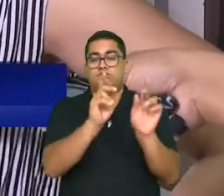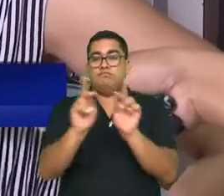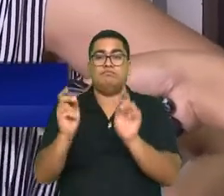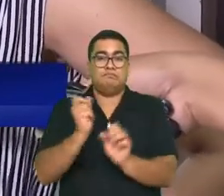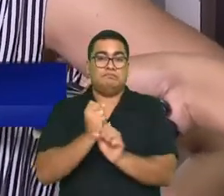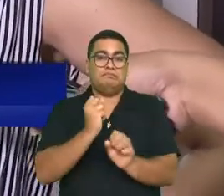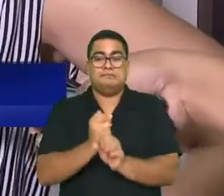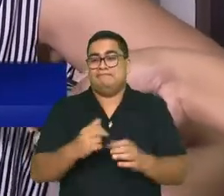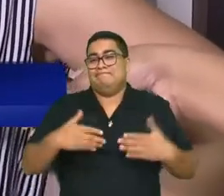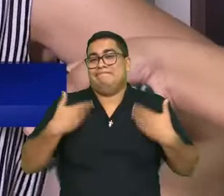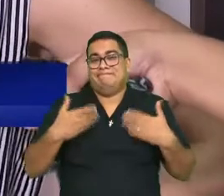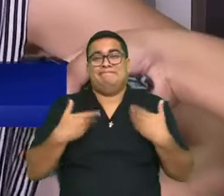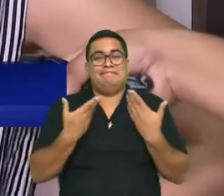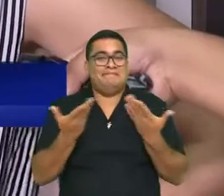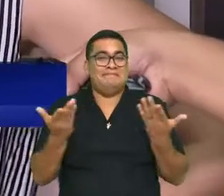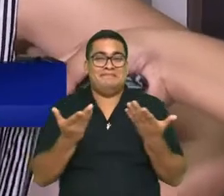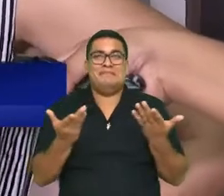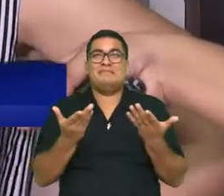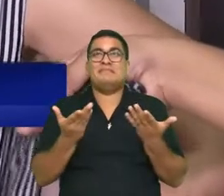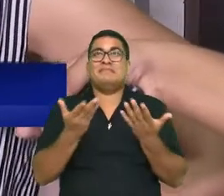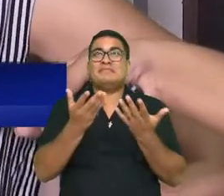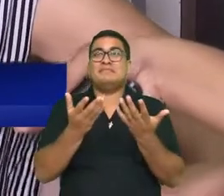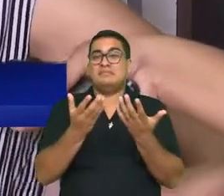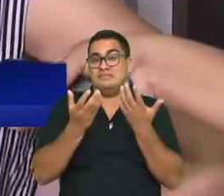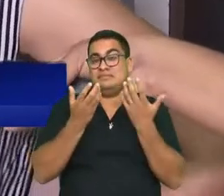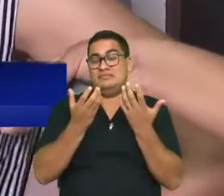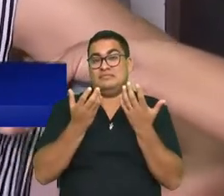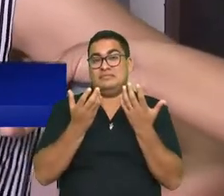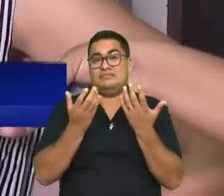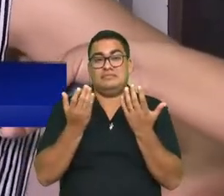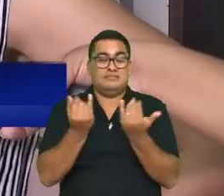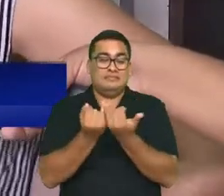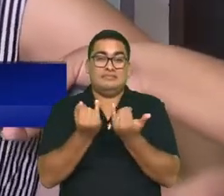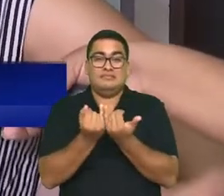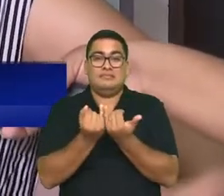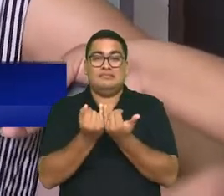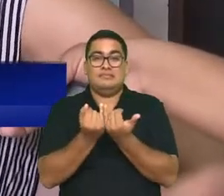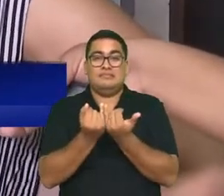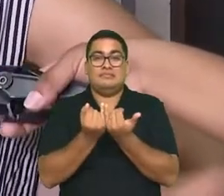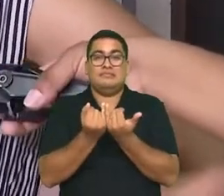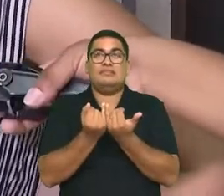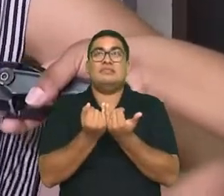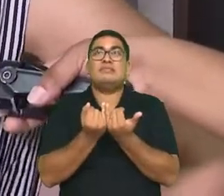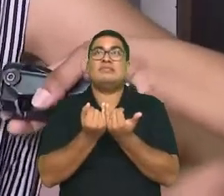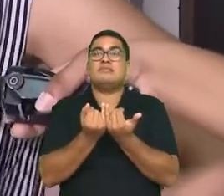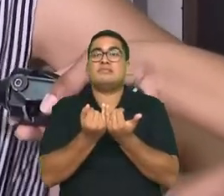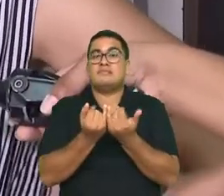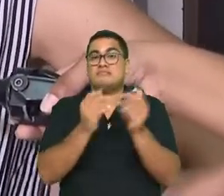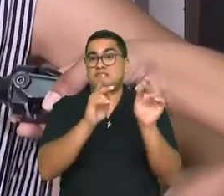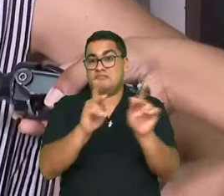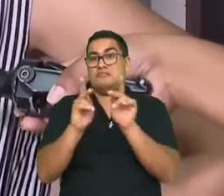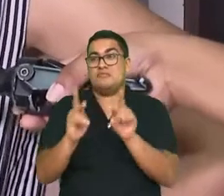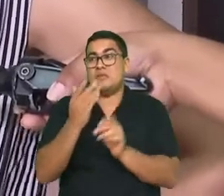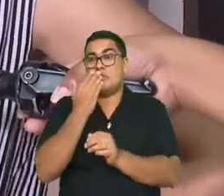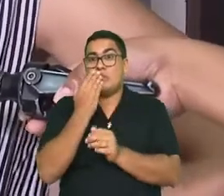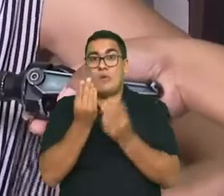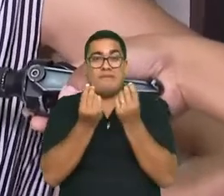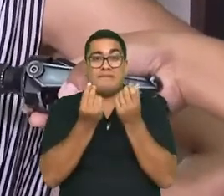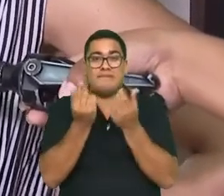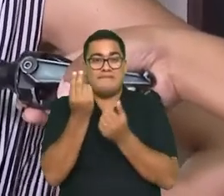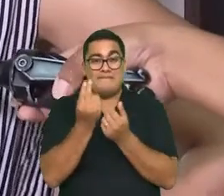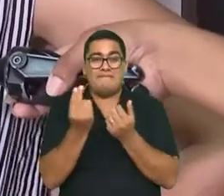sentimos contentos. Queremos que esto sea, como dicen, bien usado por todos nosotros. Es un